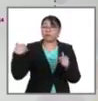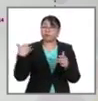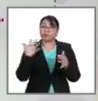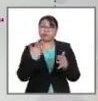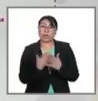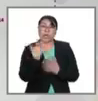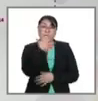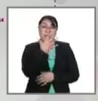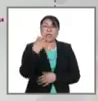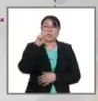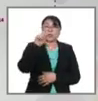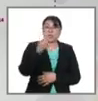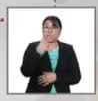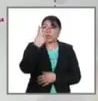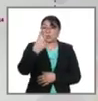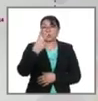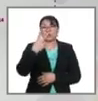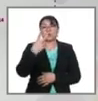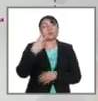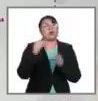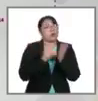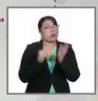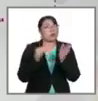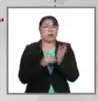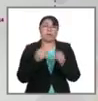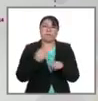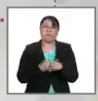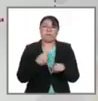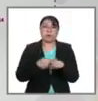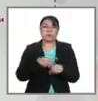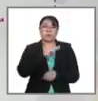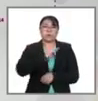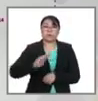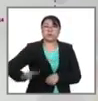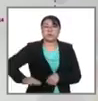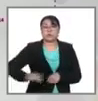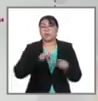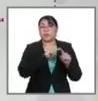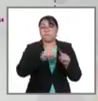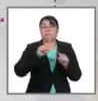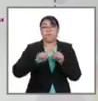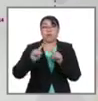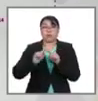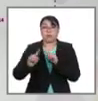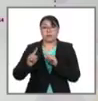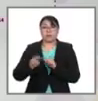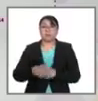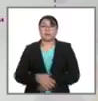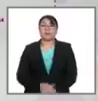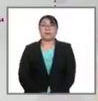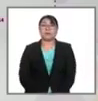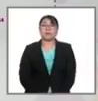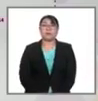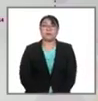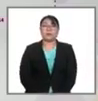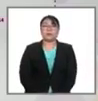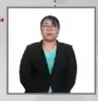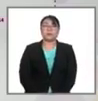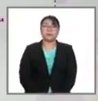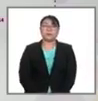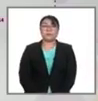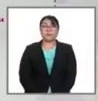tenemos quinientos setenta y dos casos activos que están distribuidos en el interior del estado así como en la ciudad capital